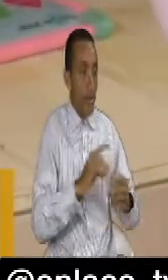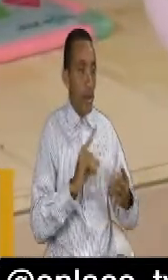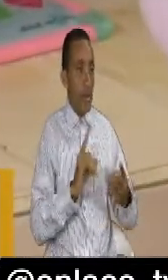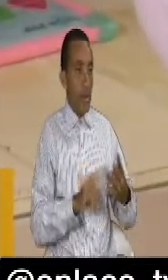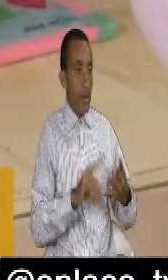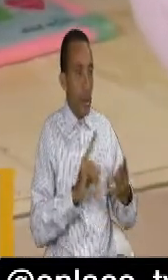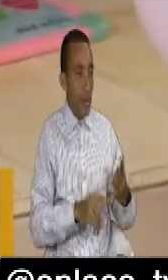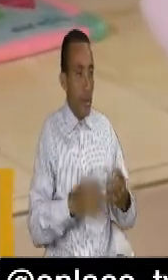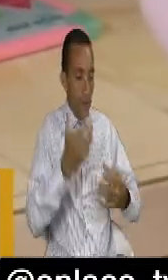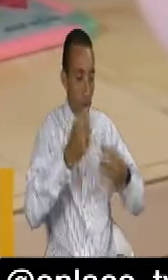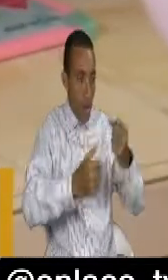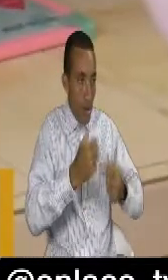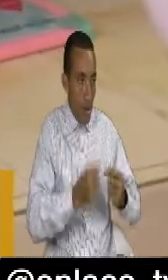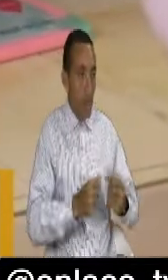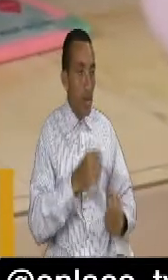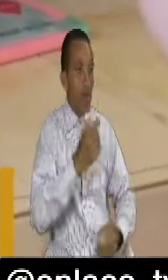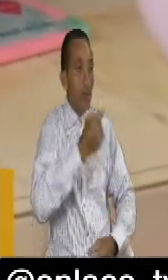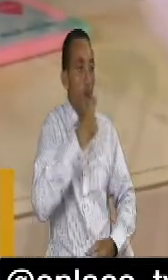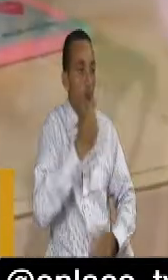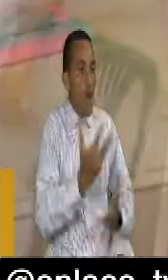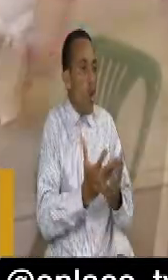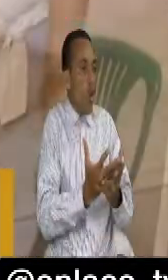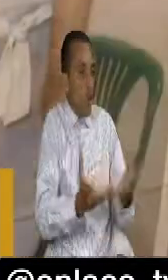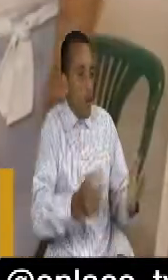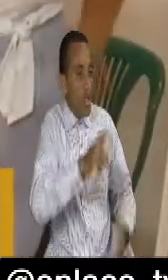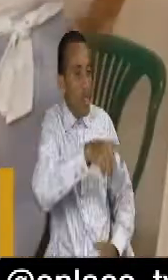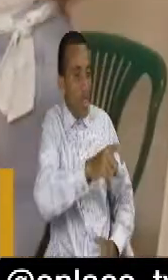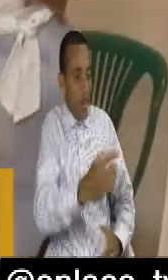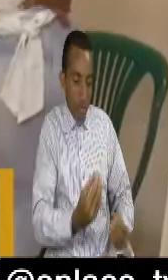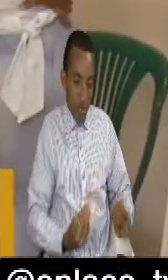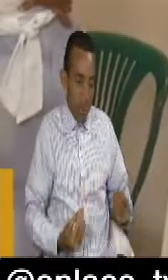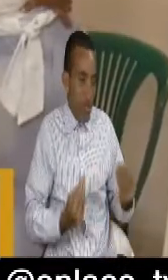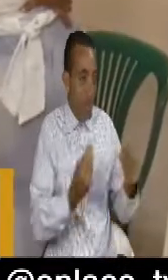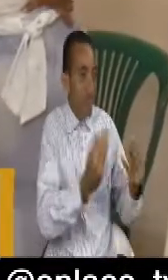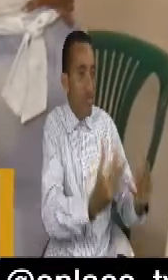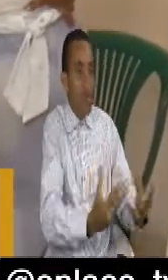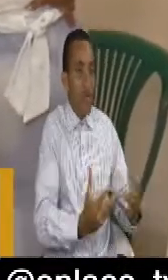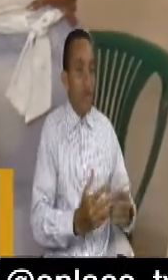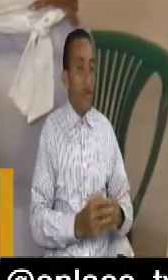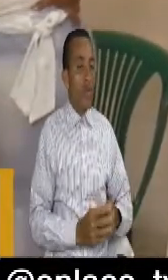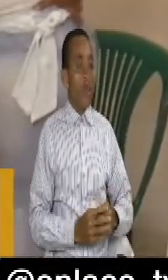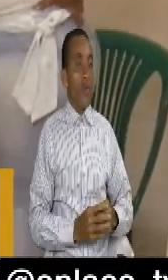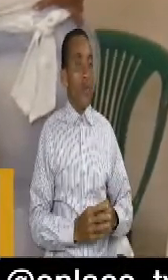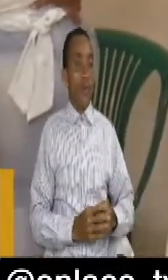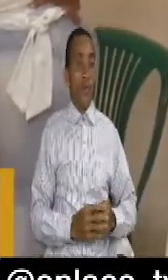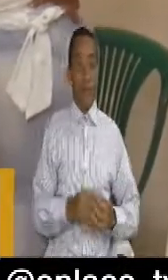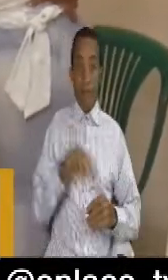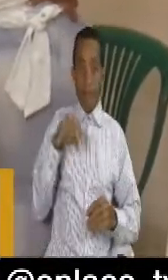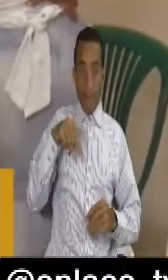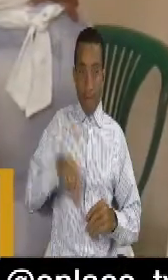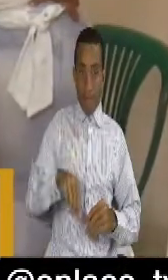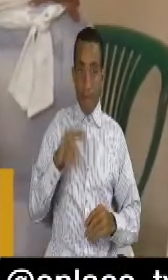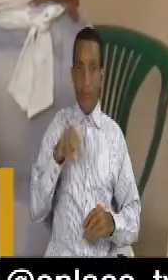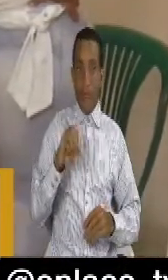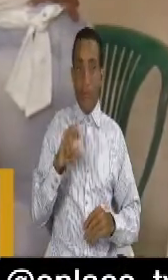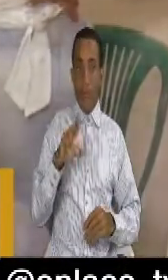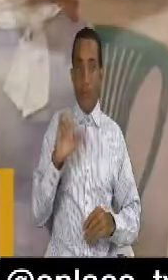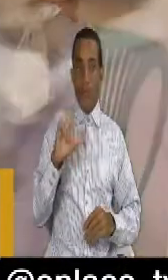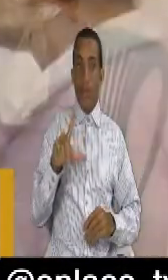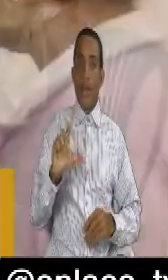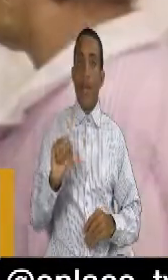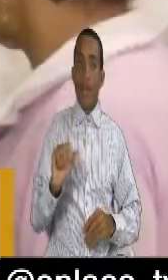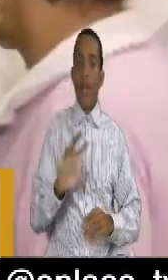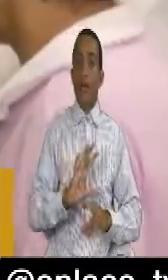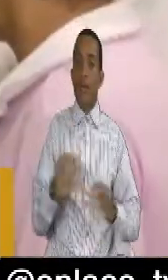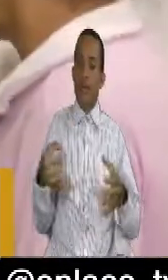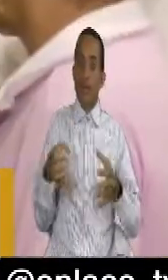medicamentos. Cosas así que ellos están necesitando, ellos llegan acá a buscar sus cosas. Mariela, junto con las damas voluntarias, son un